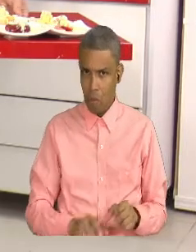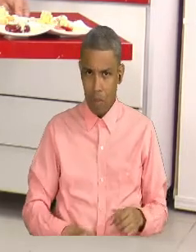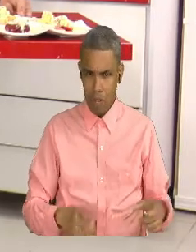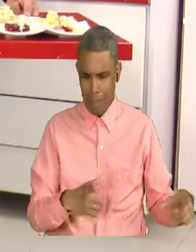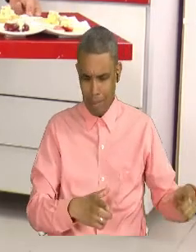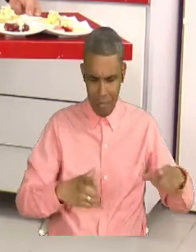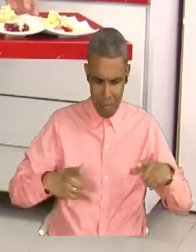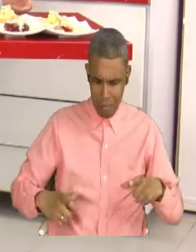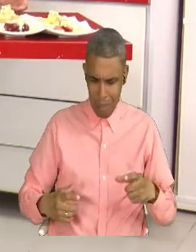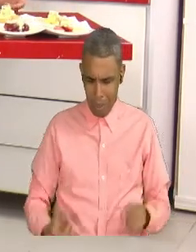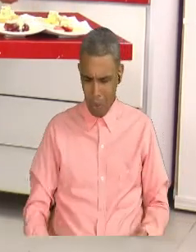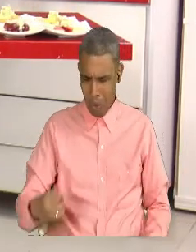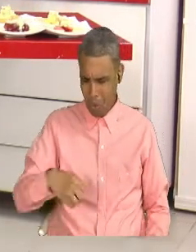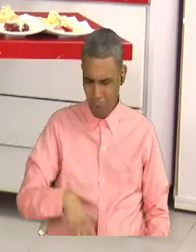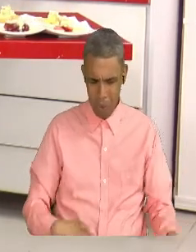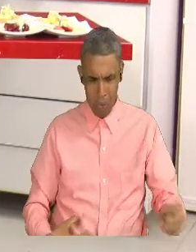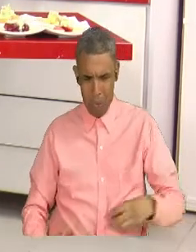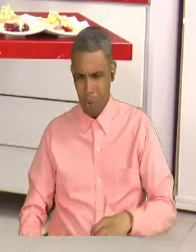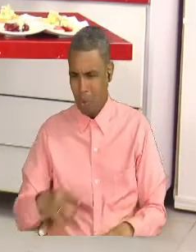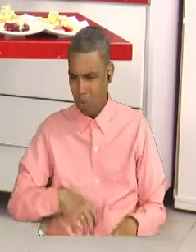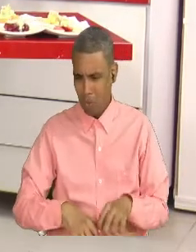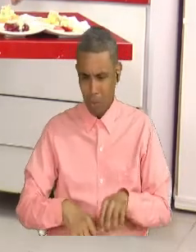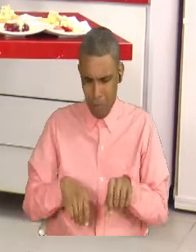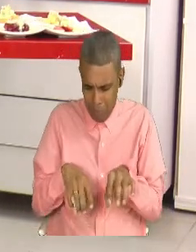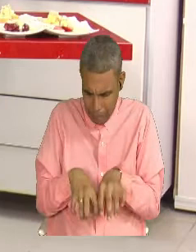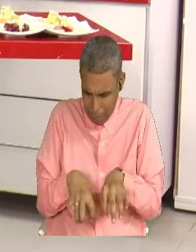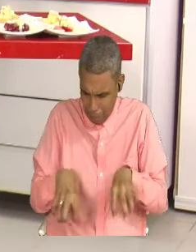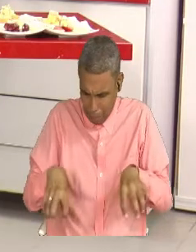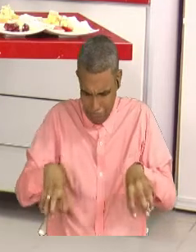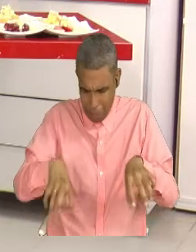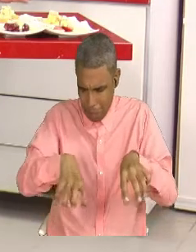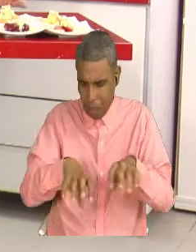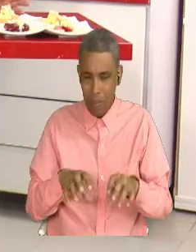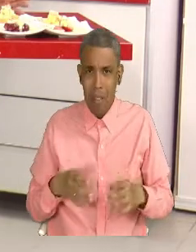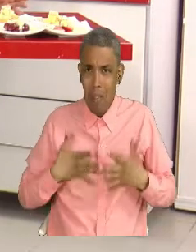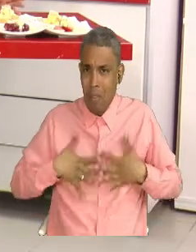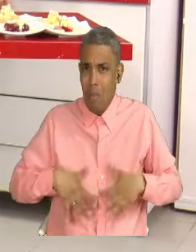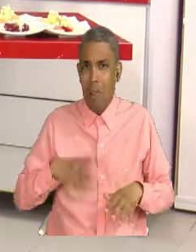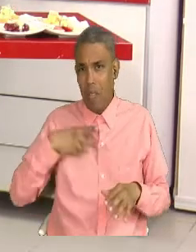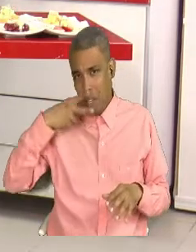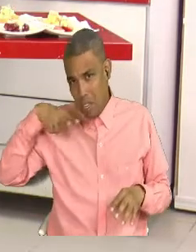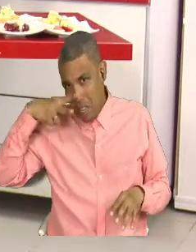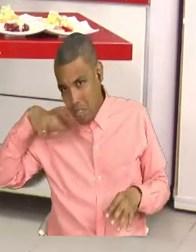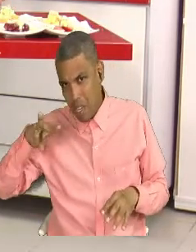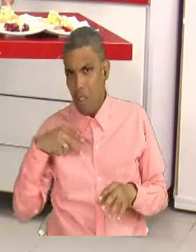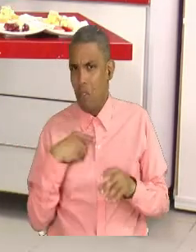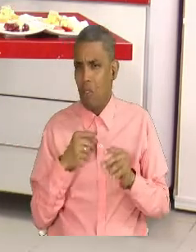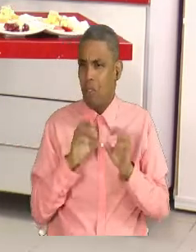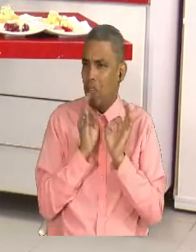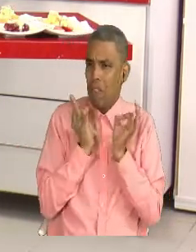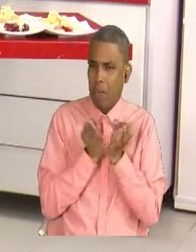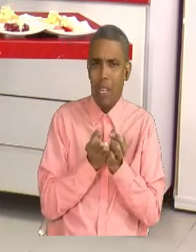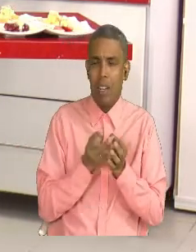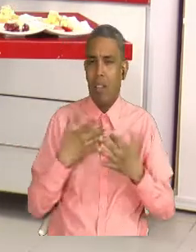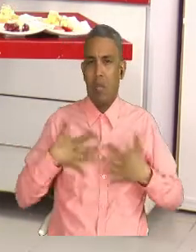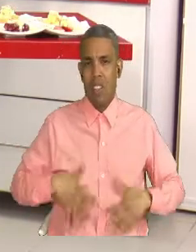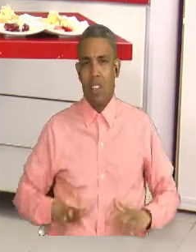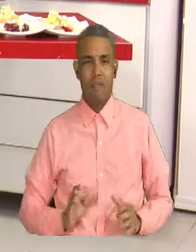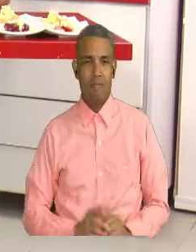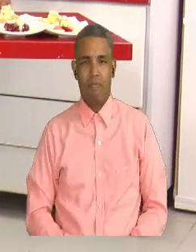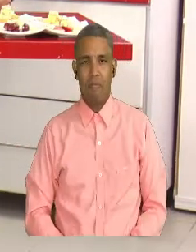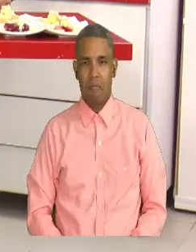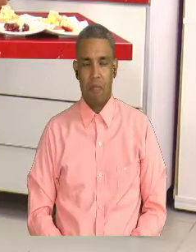platos de la mesa, de los comensales, de la familia, de los hijos, y que sirvan el aderezo como centro